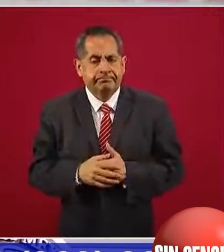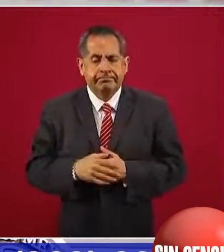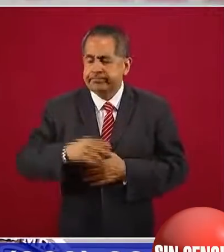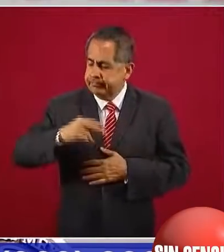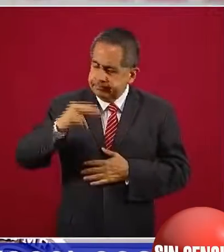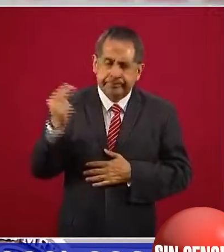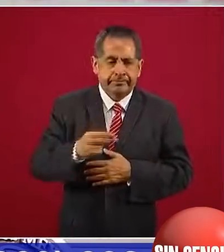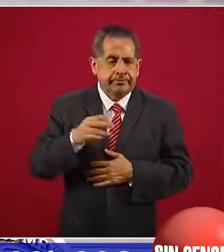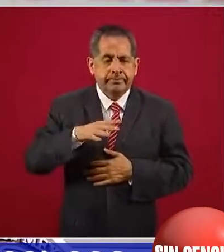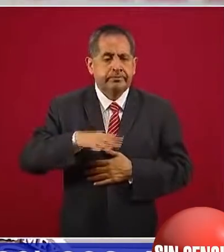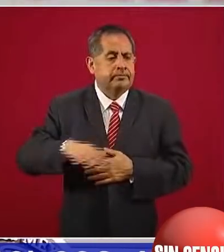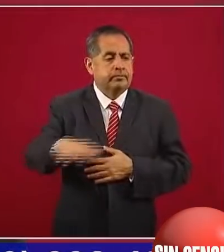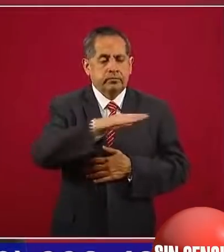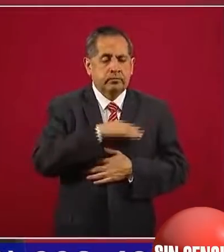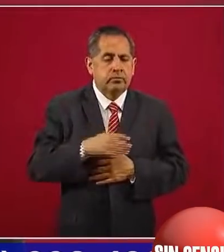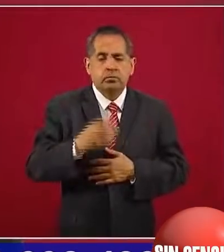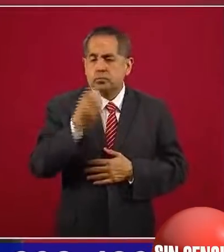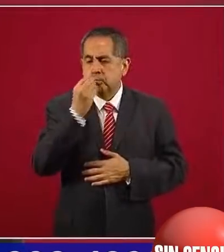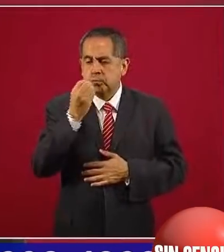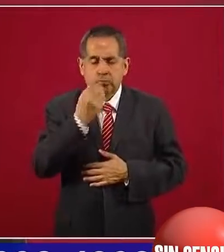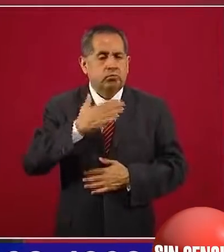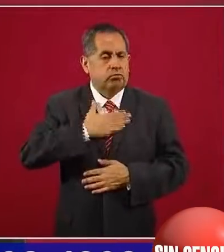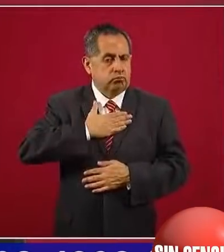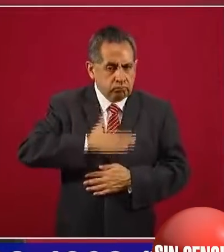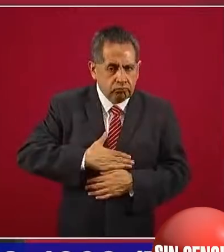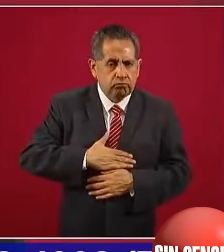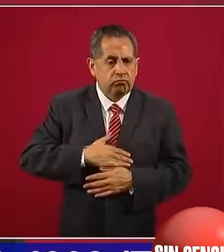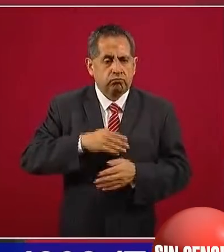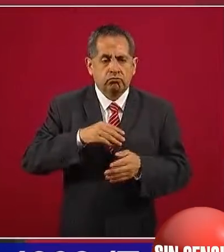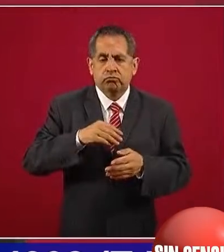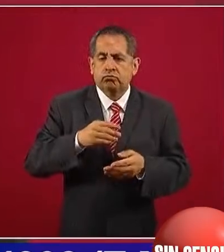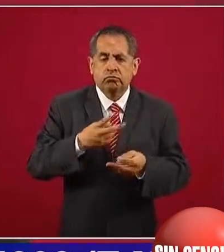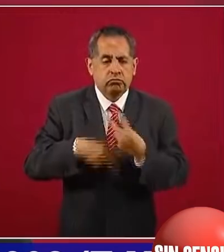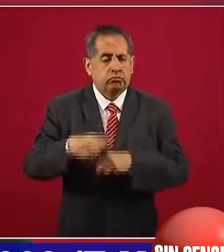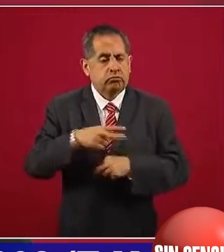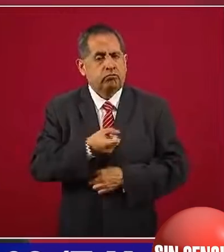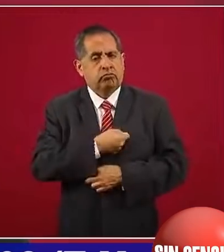sistema agroalimentario justo socialmente, saludable,